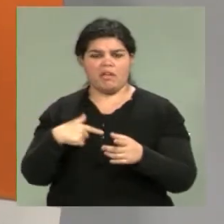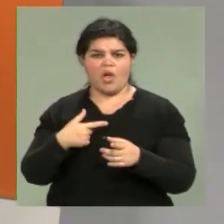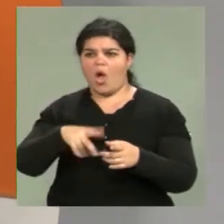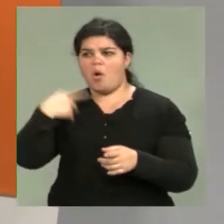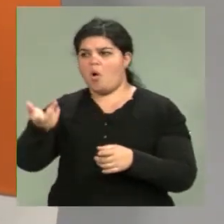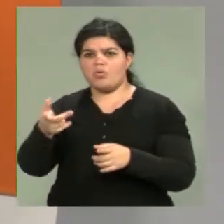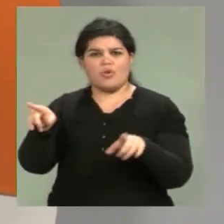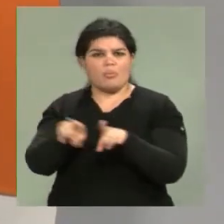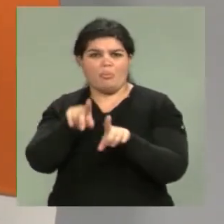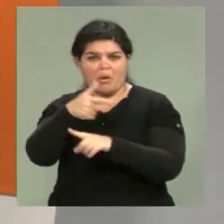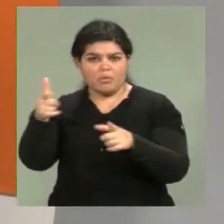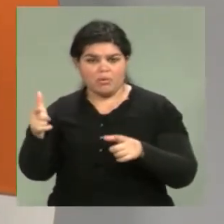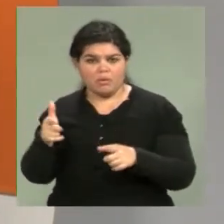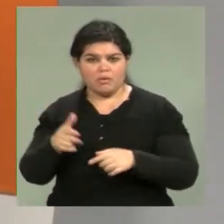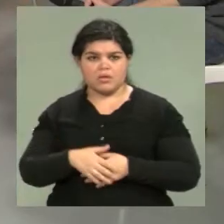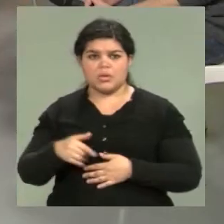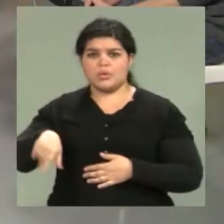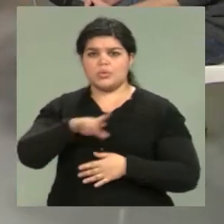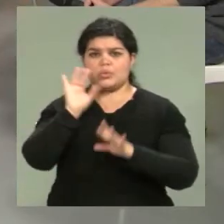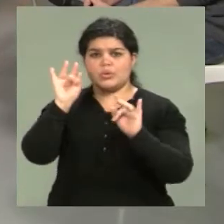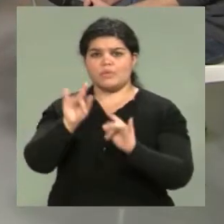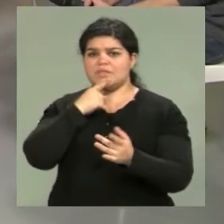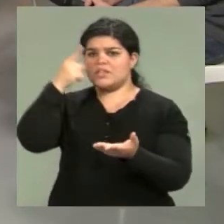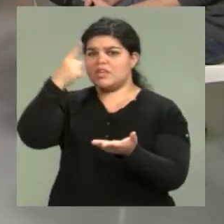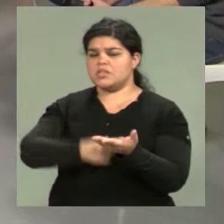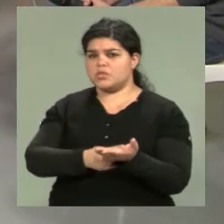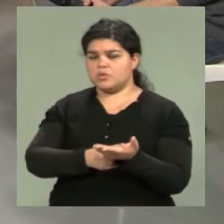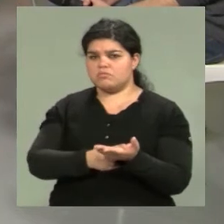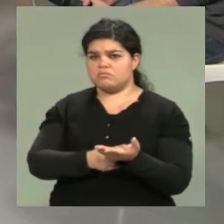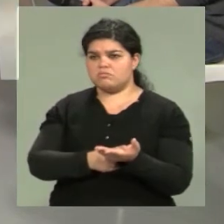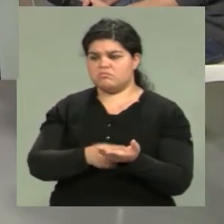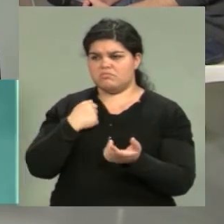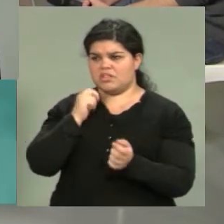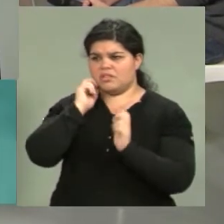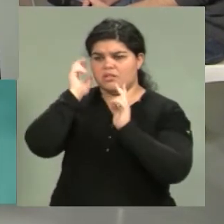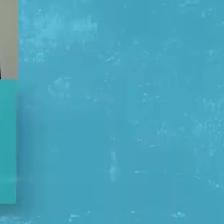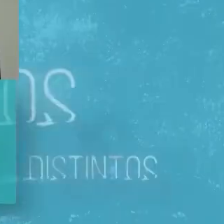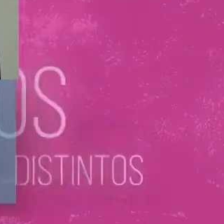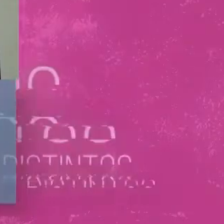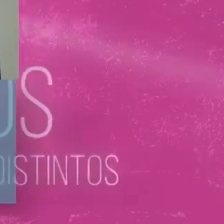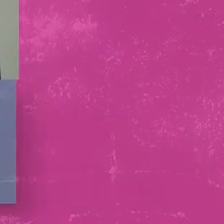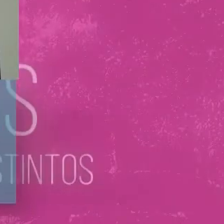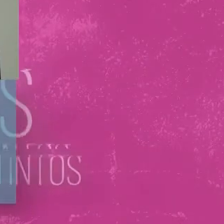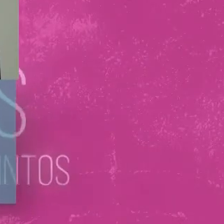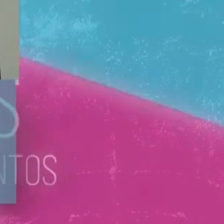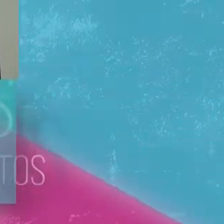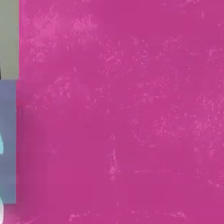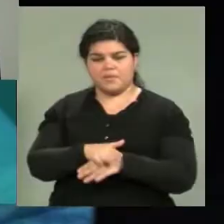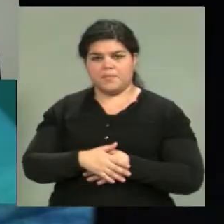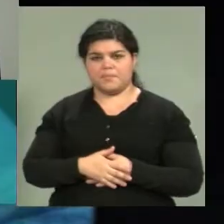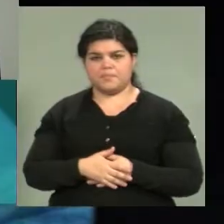es muy difícil para nosotros poder dictar sentencia. Claro. Y yo le digo muy claramente: estás equivocada, le digo a la